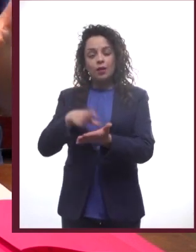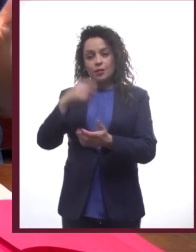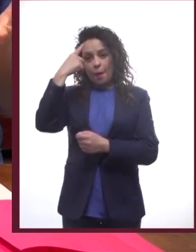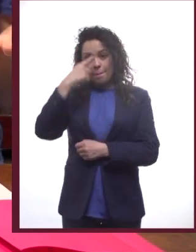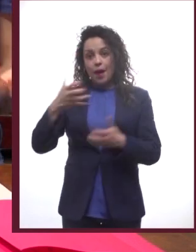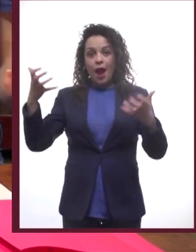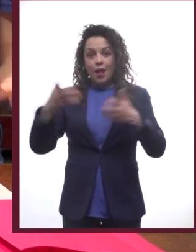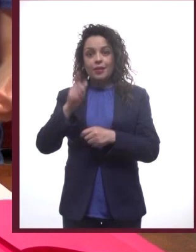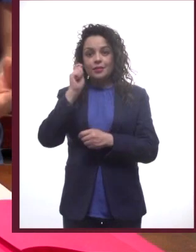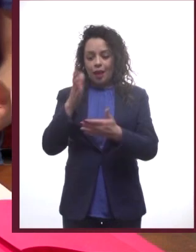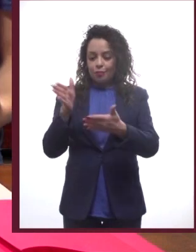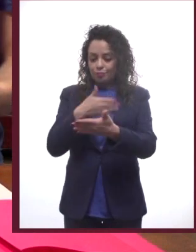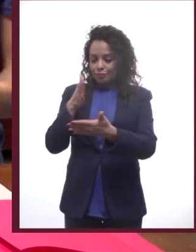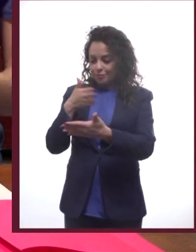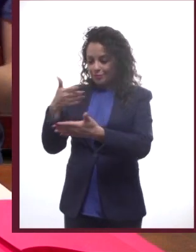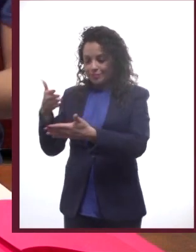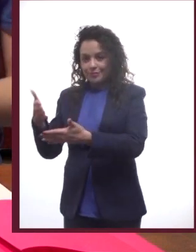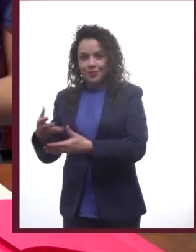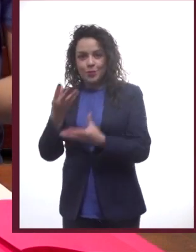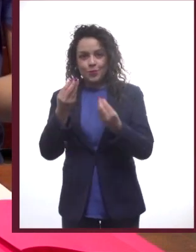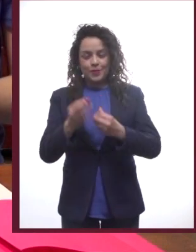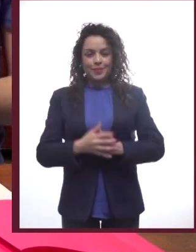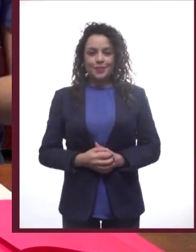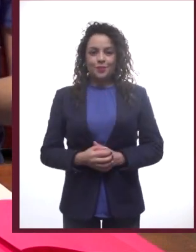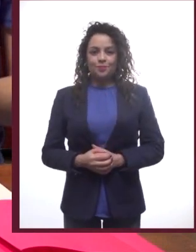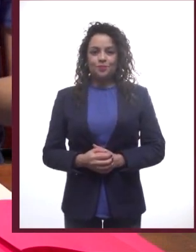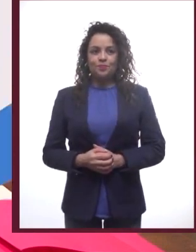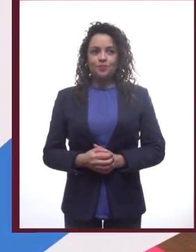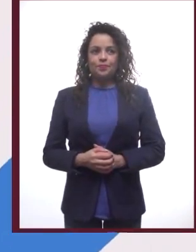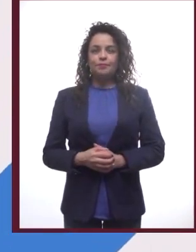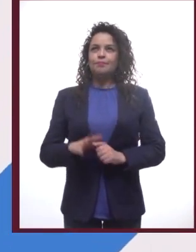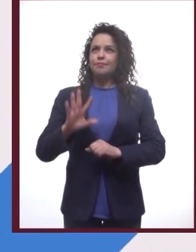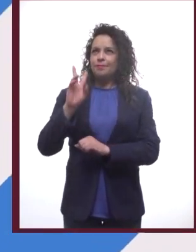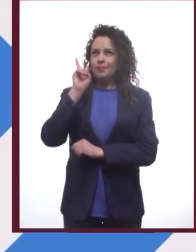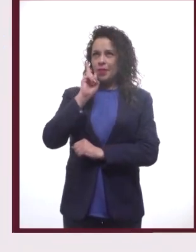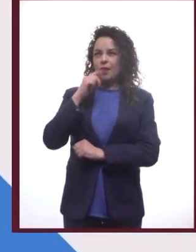repetir el proceso para hacer su propio zine.